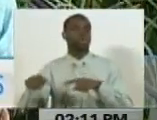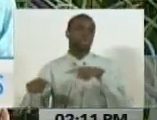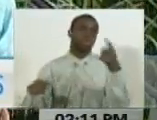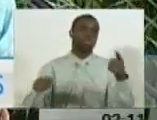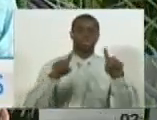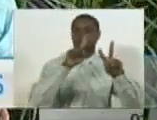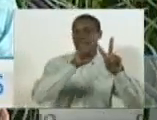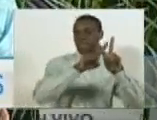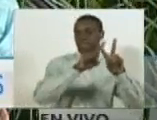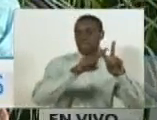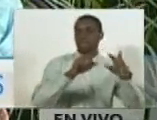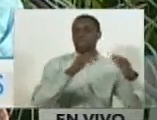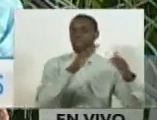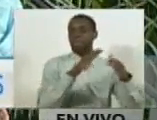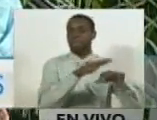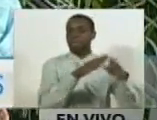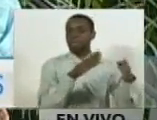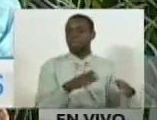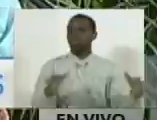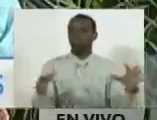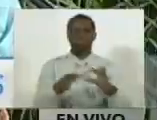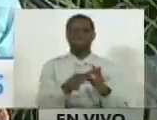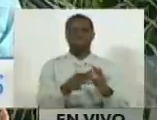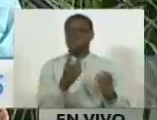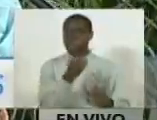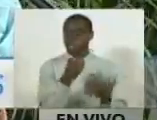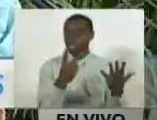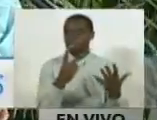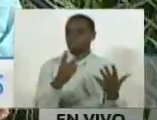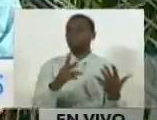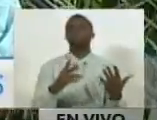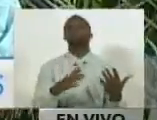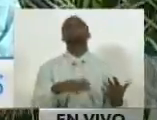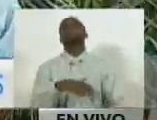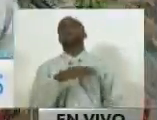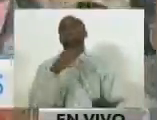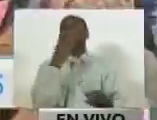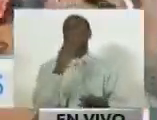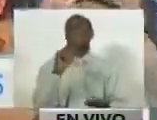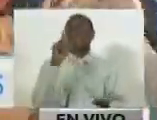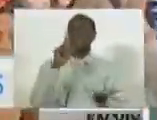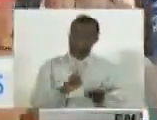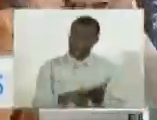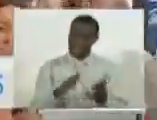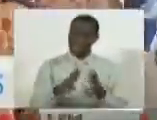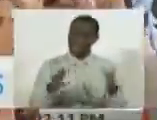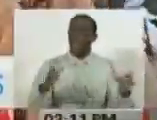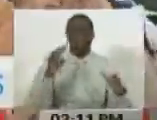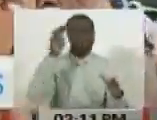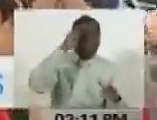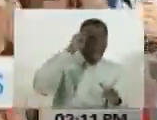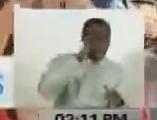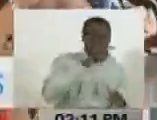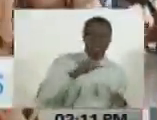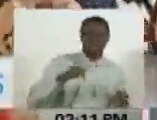Vivienda para que se cumpla la meta de 30.000 nuevas viviendas para los maestros y maestras en este